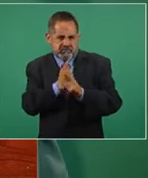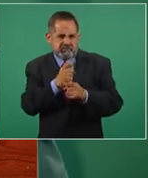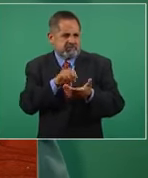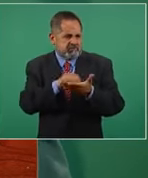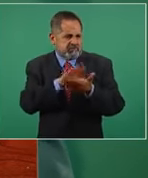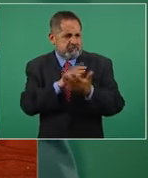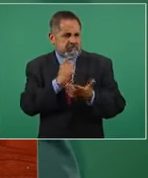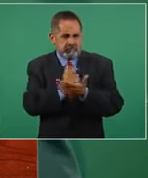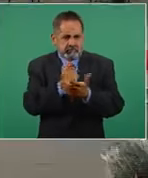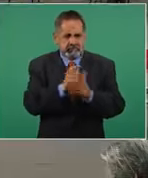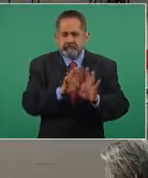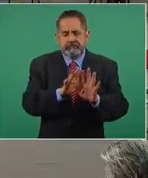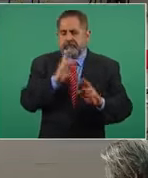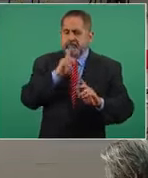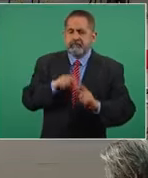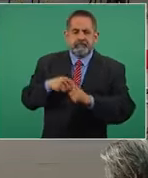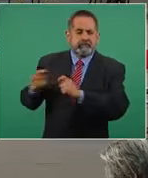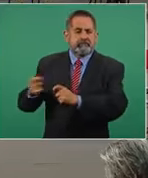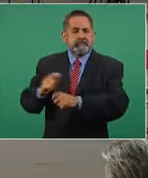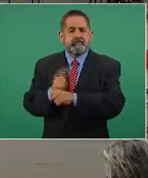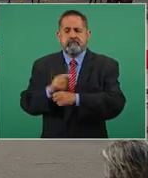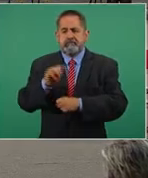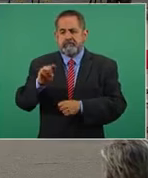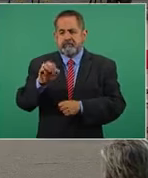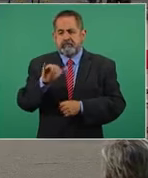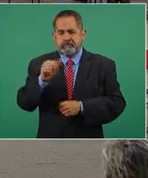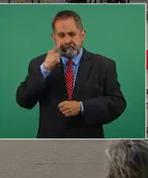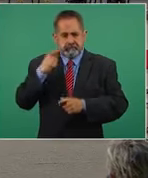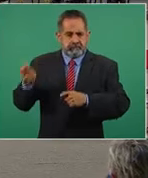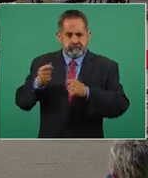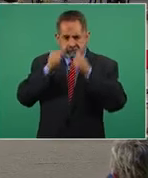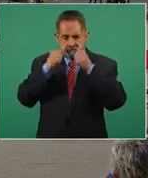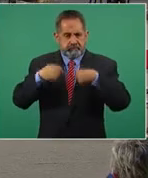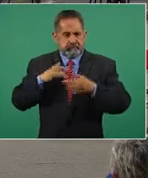Por favor, licenciado Mejía, muchas gracias por su atención.